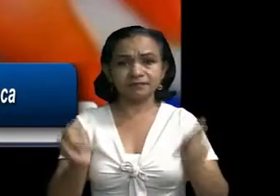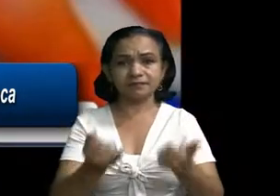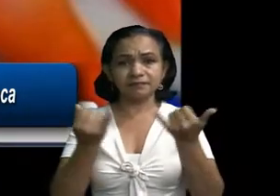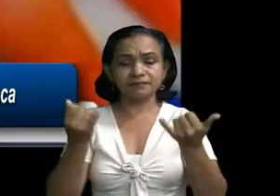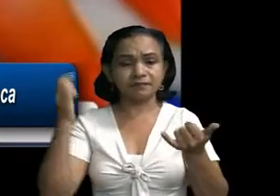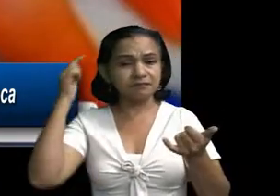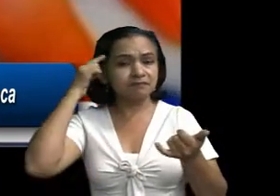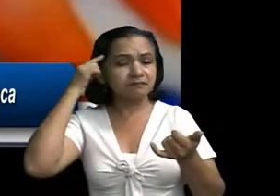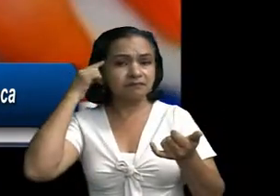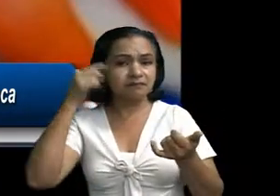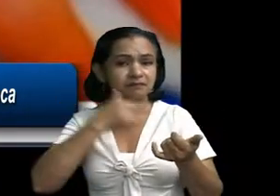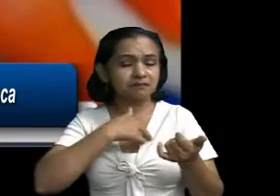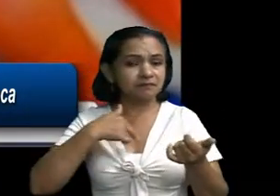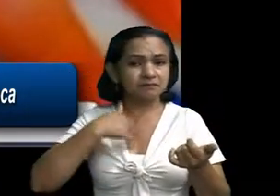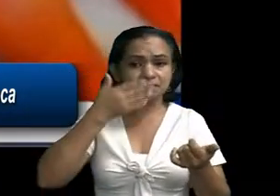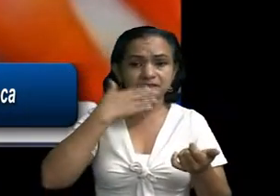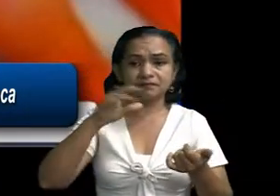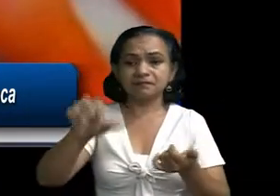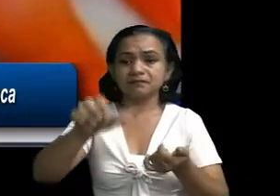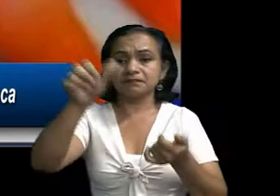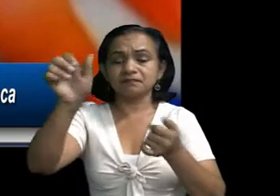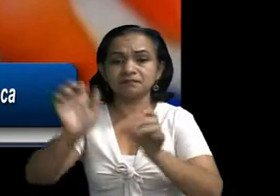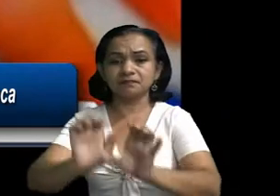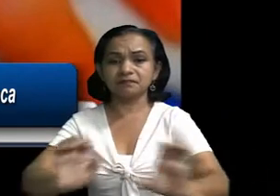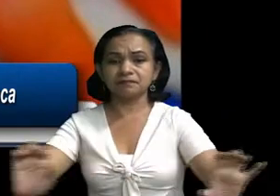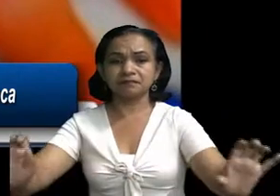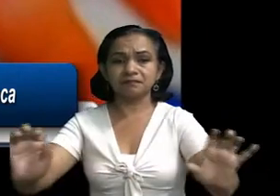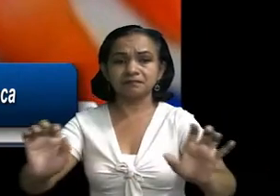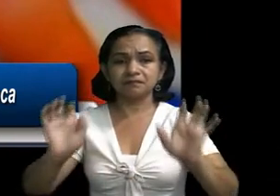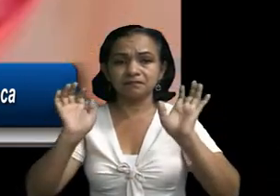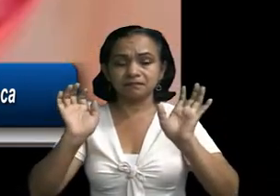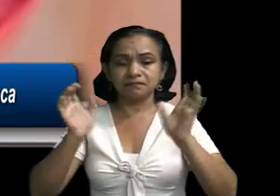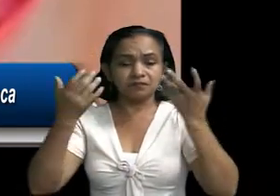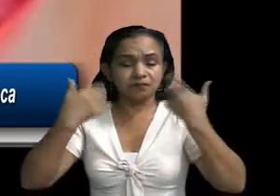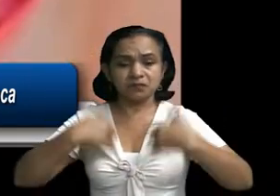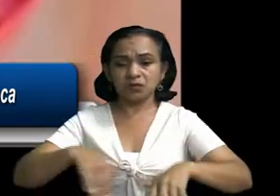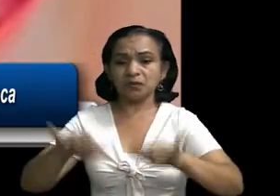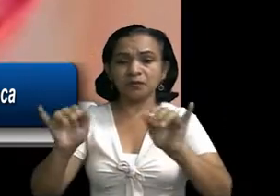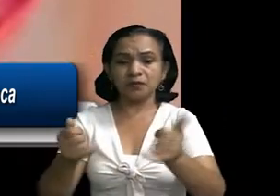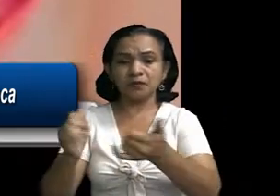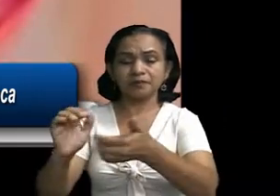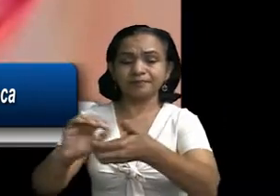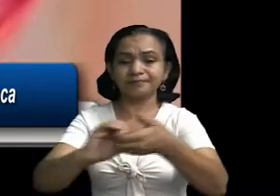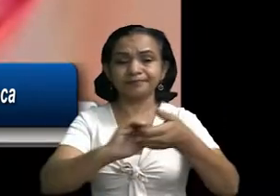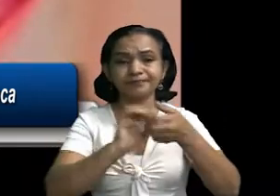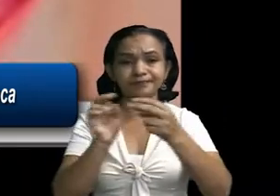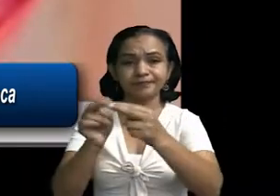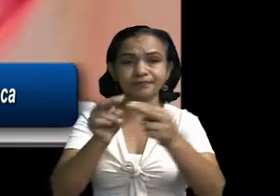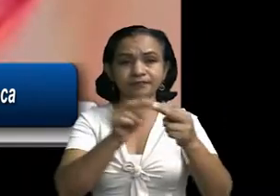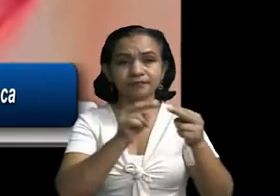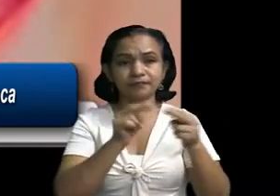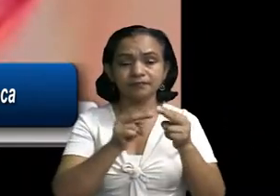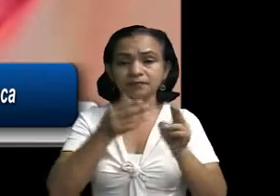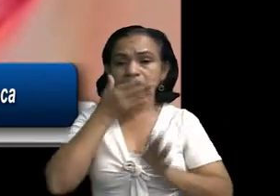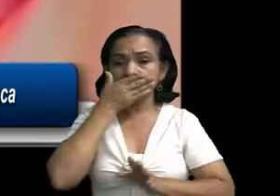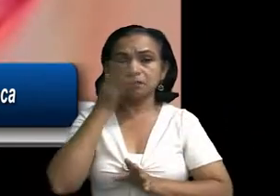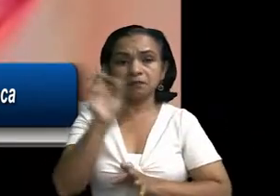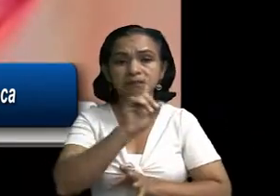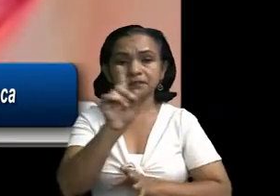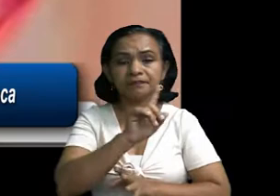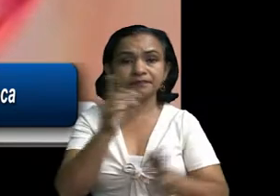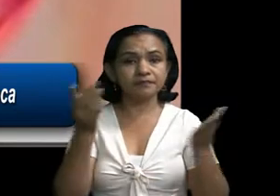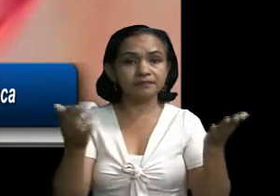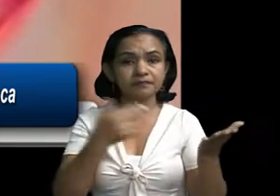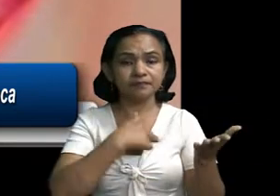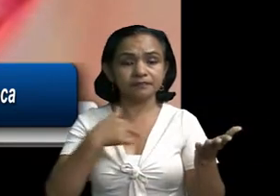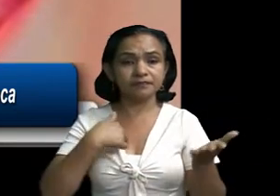pensando en hacerle mal a otros niños. Pues. Ellos lo hacen por naturalidad, tosen y no se tapan la boca. Eso